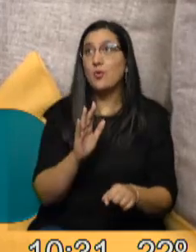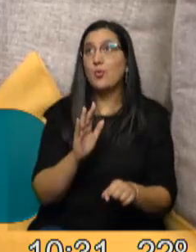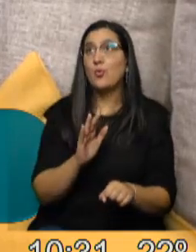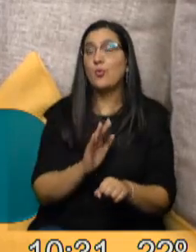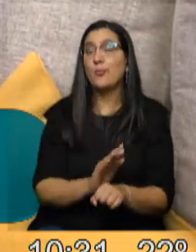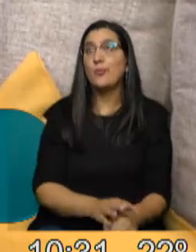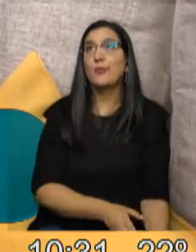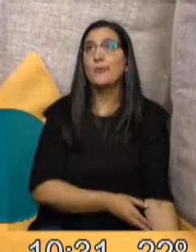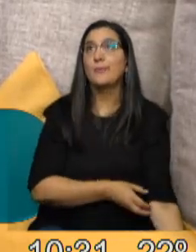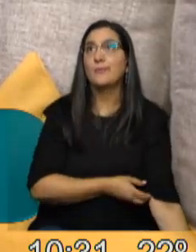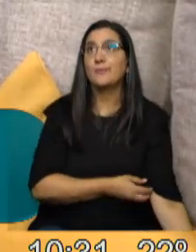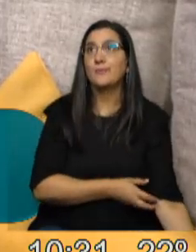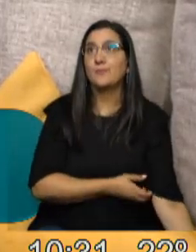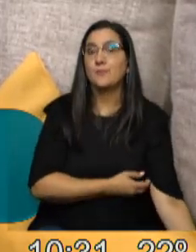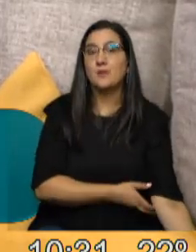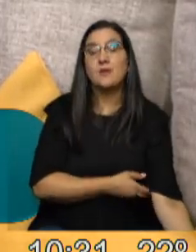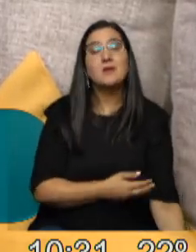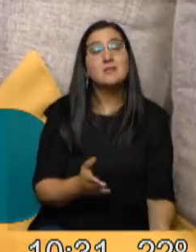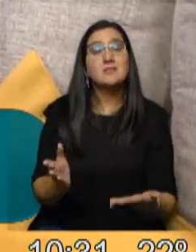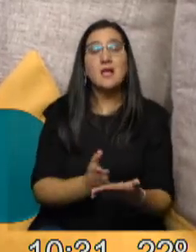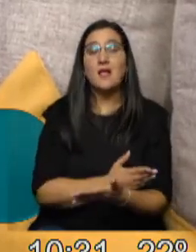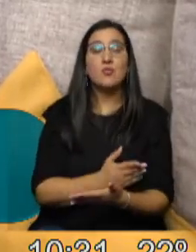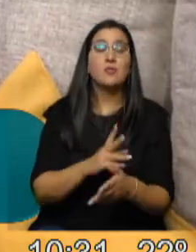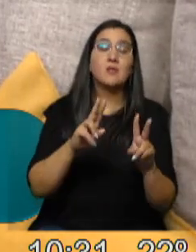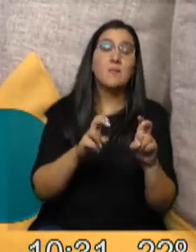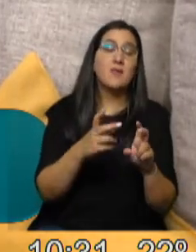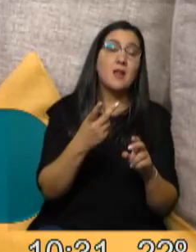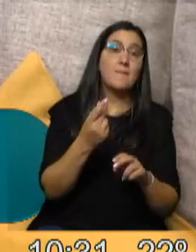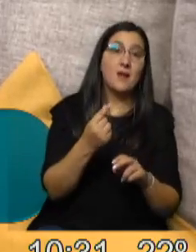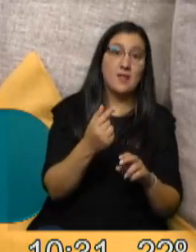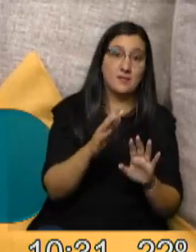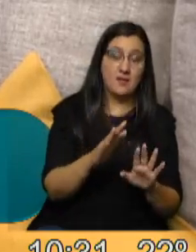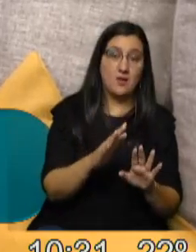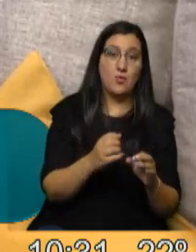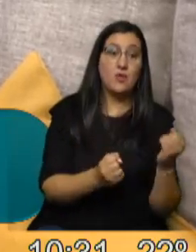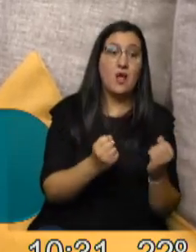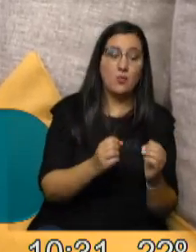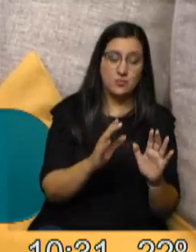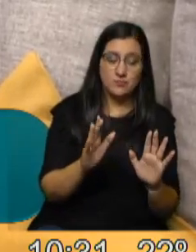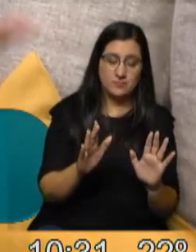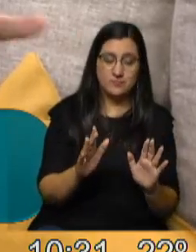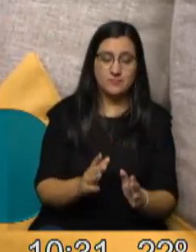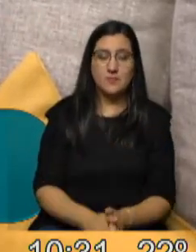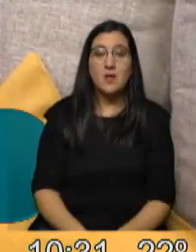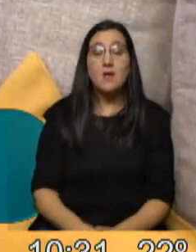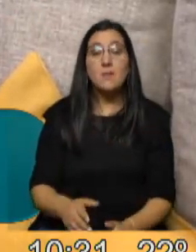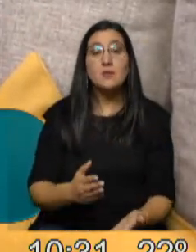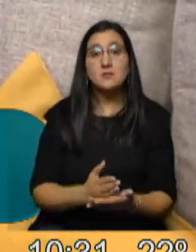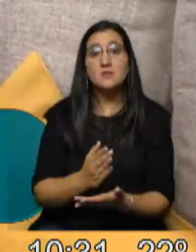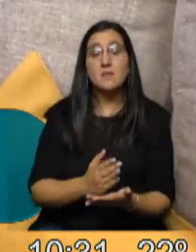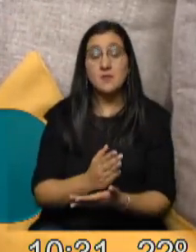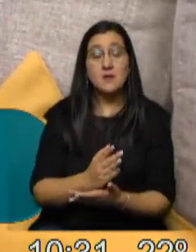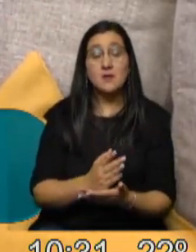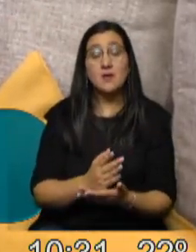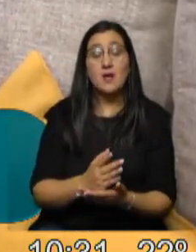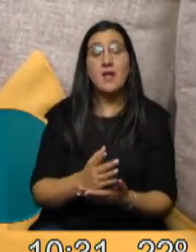sacando la cuestión de lo material, ¿no? Un auto o lo que fuere, siempre hay un montón de evaluaciones previas a la hora de incorporarlo que van a tener que ver con mi gusto, para